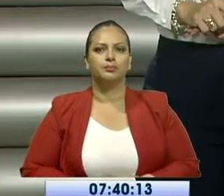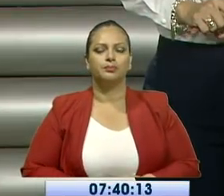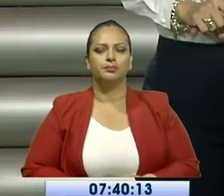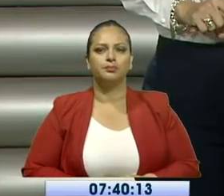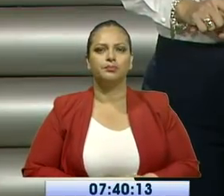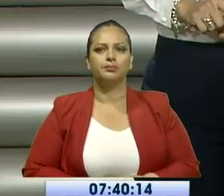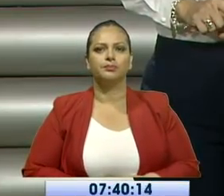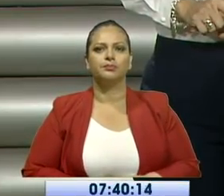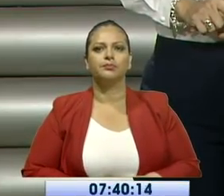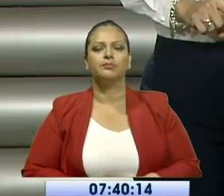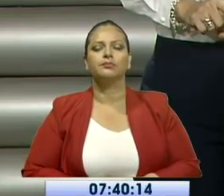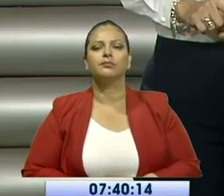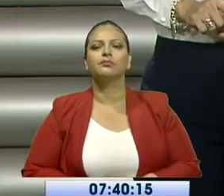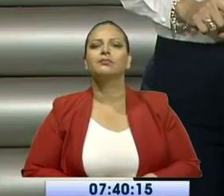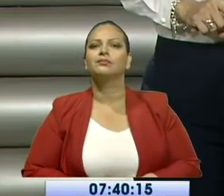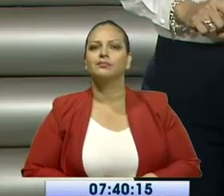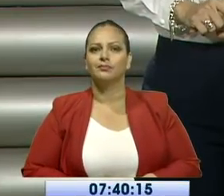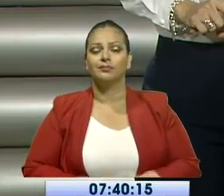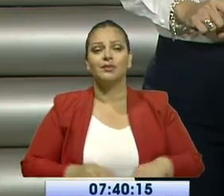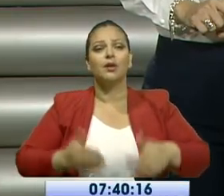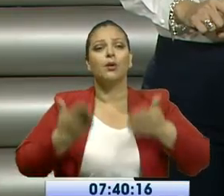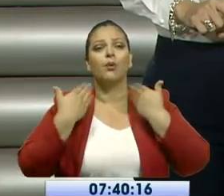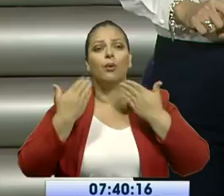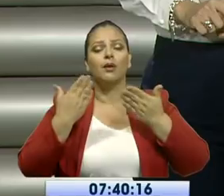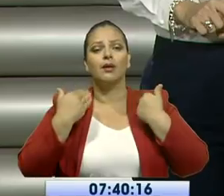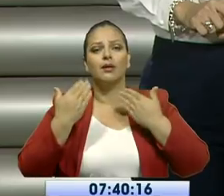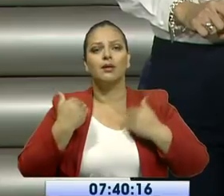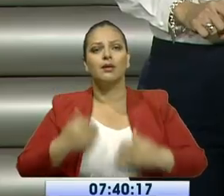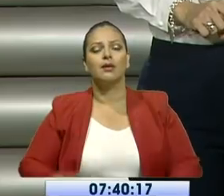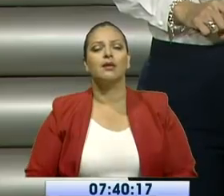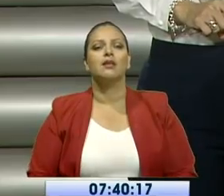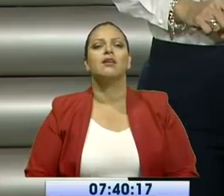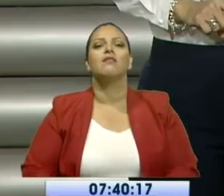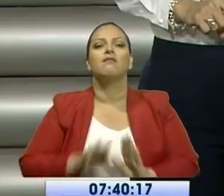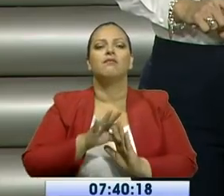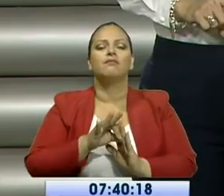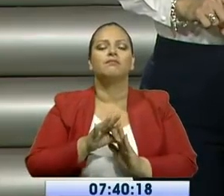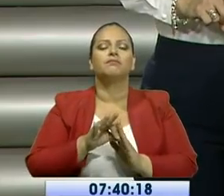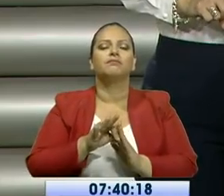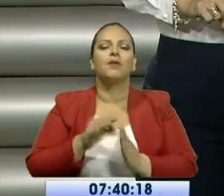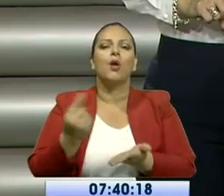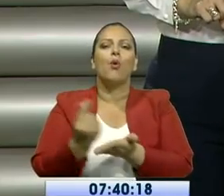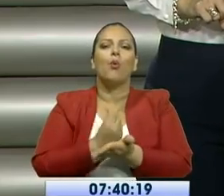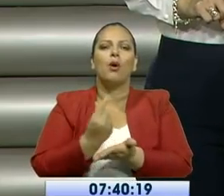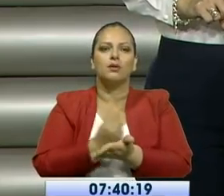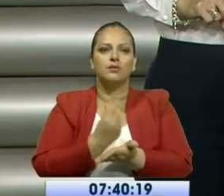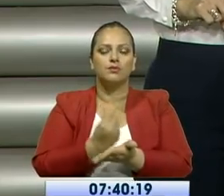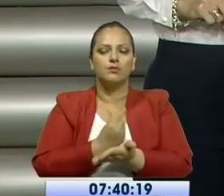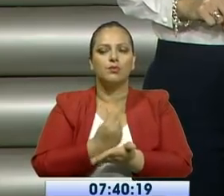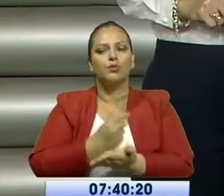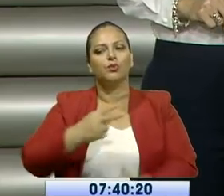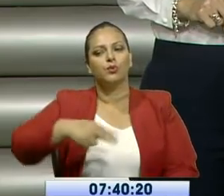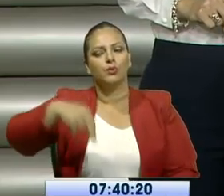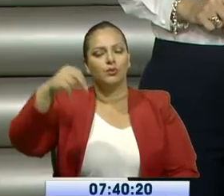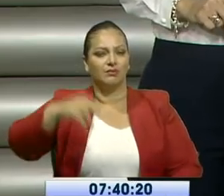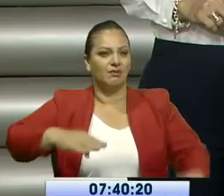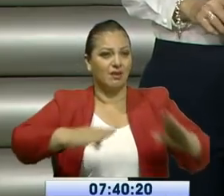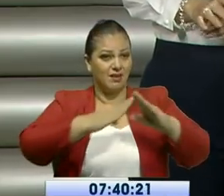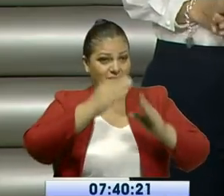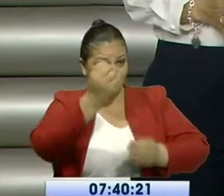Amigos, empezó a llegar la ayuda para la familia que perdió todos sus enseres en un incendio registrado en el Guasmo Norte, en